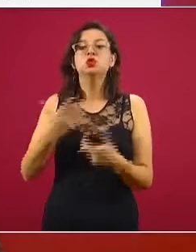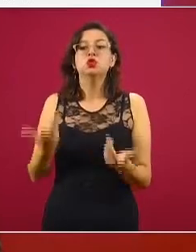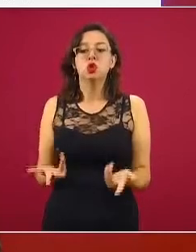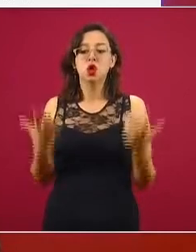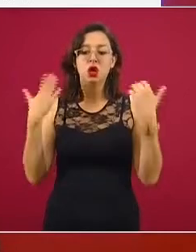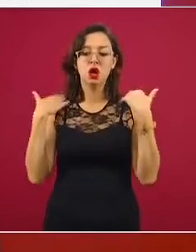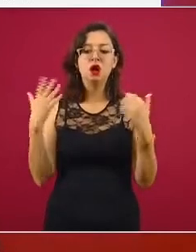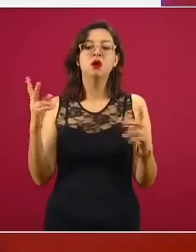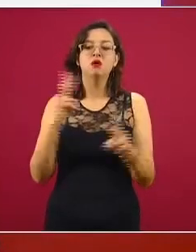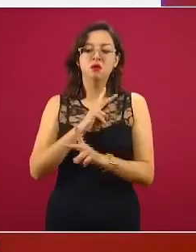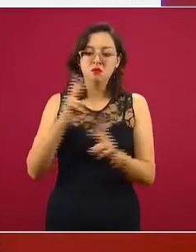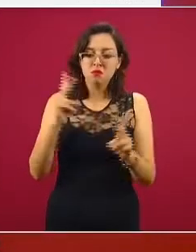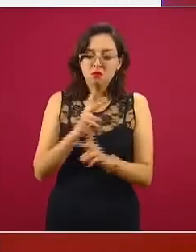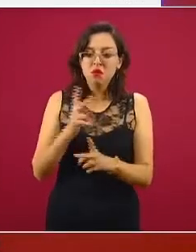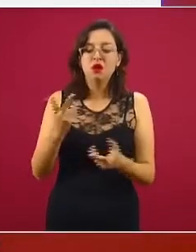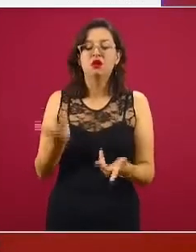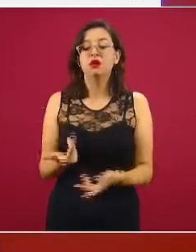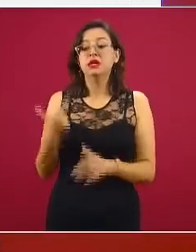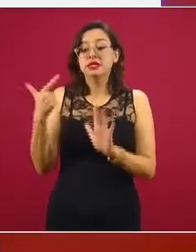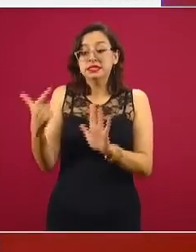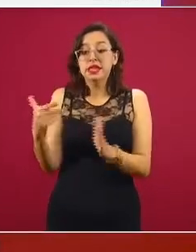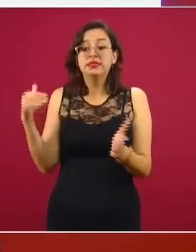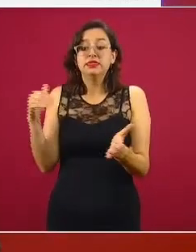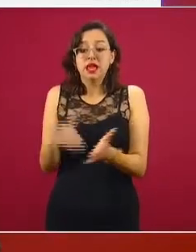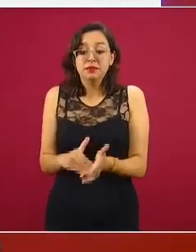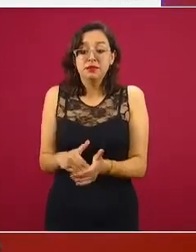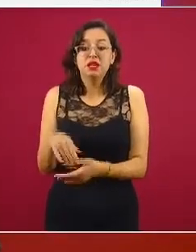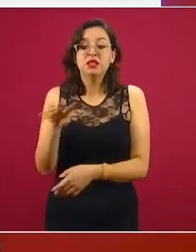flu. Y hay, fíjense ustedes,